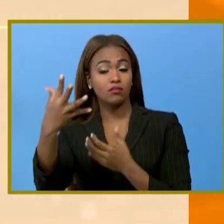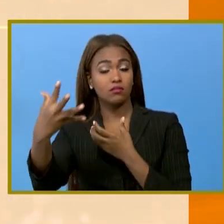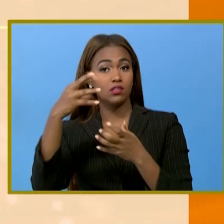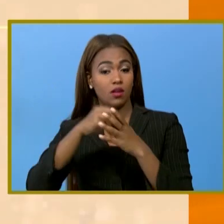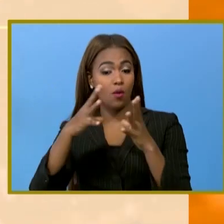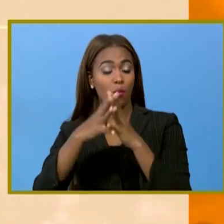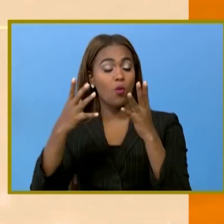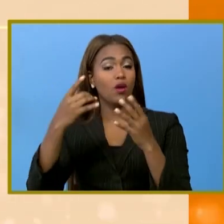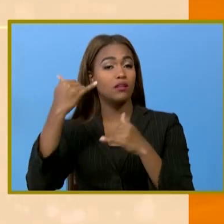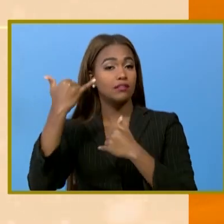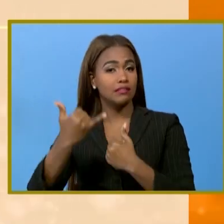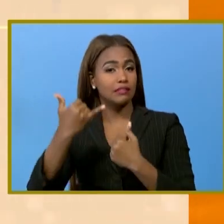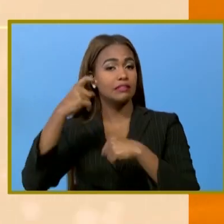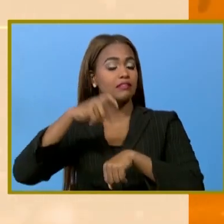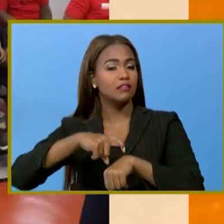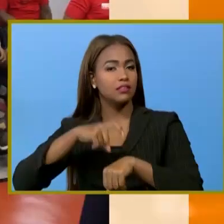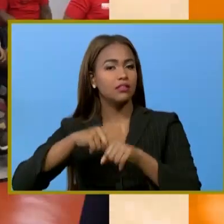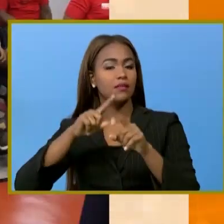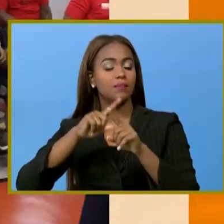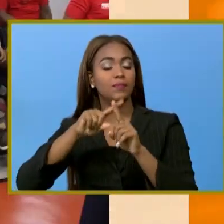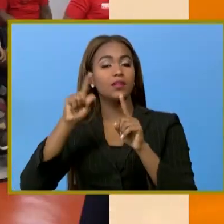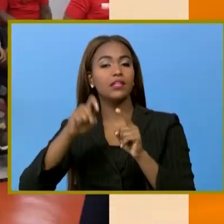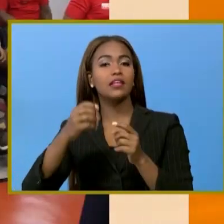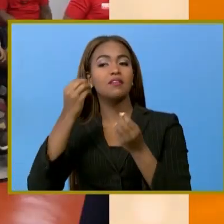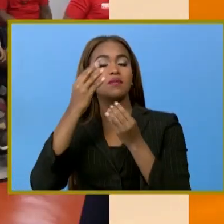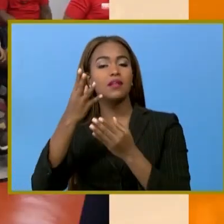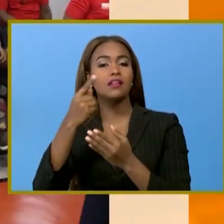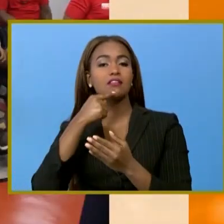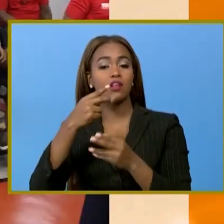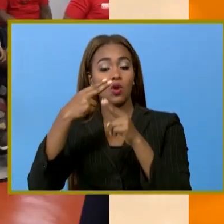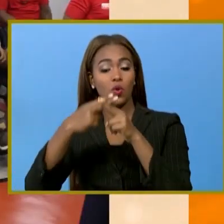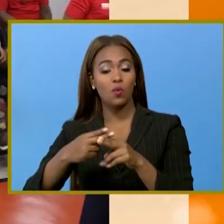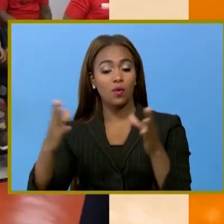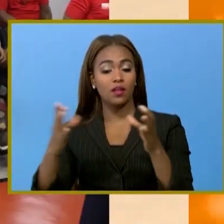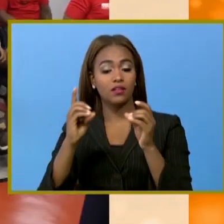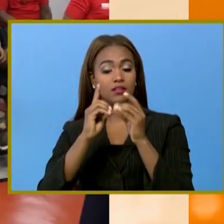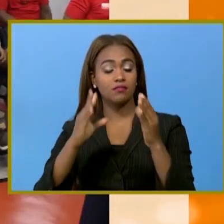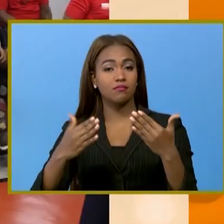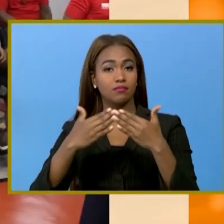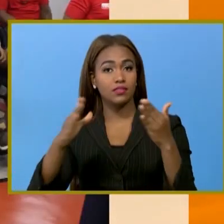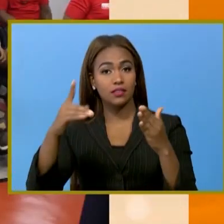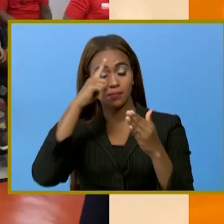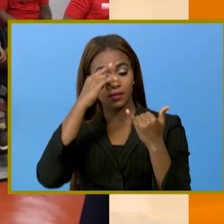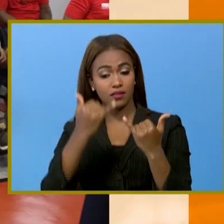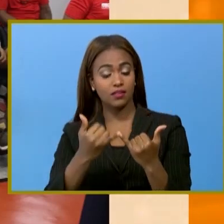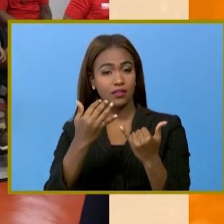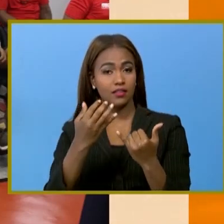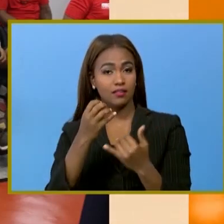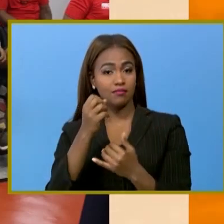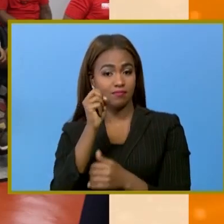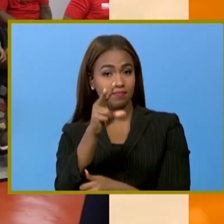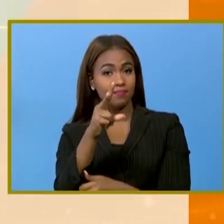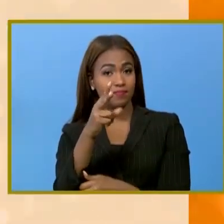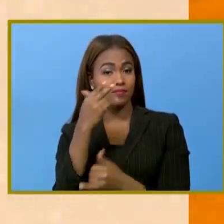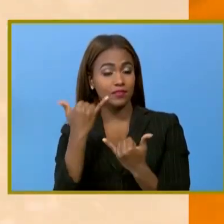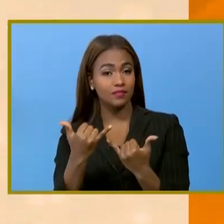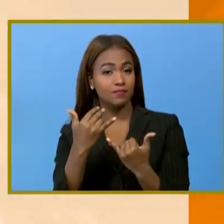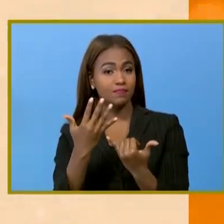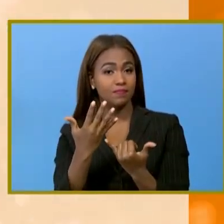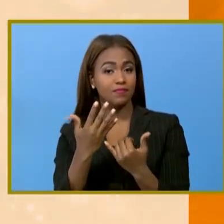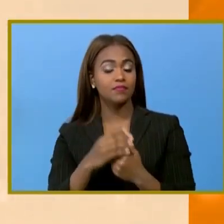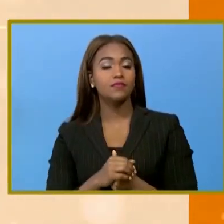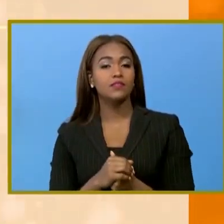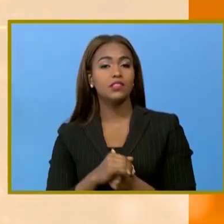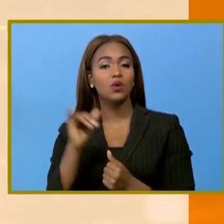en muchas cosas en este momento. Quiero decirte, en nombre de la Dirección General de esta CERTE, de esta Corporación Estatal de Radio